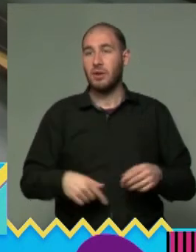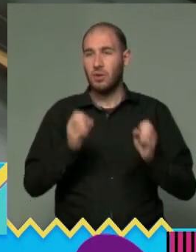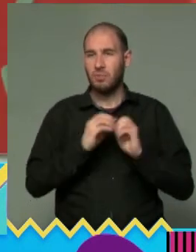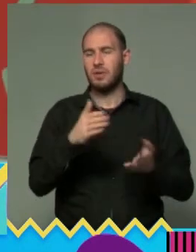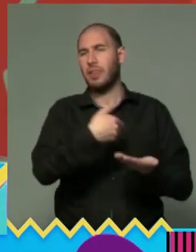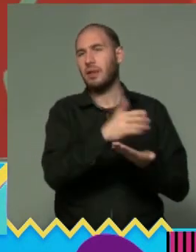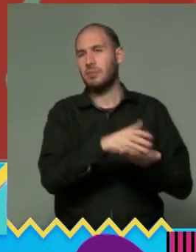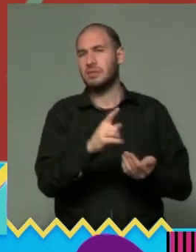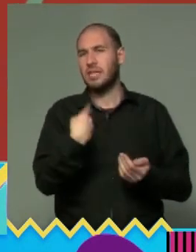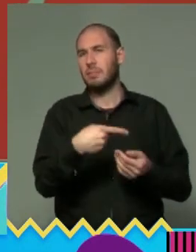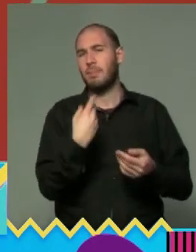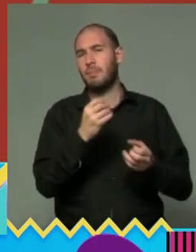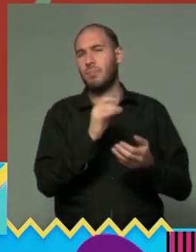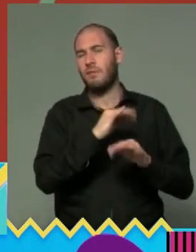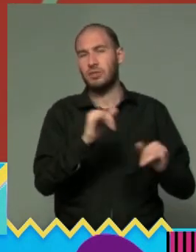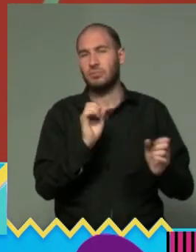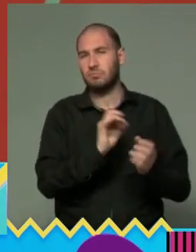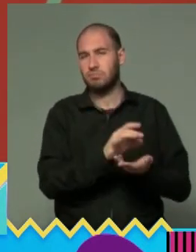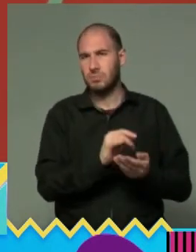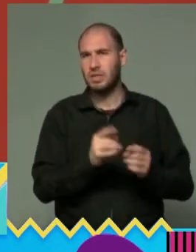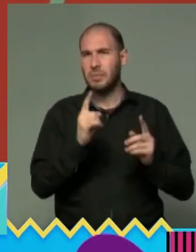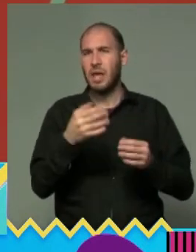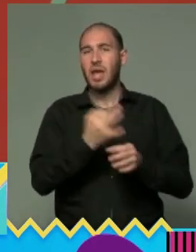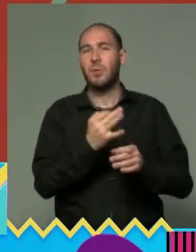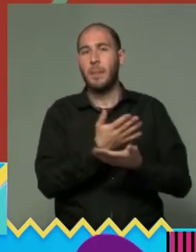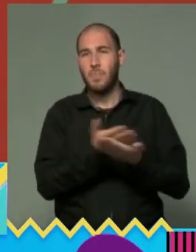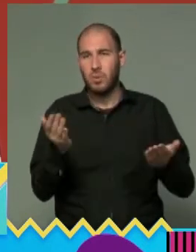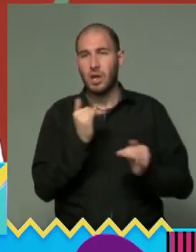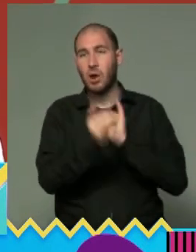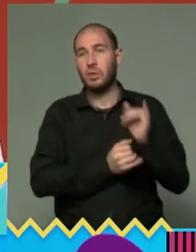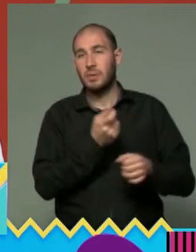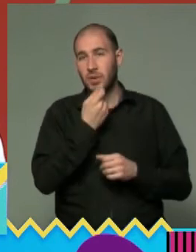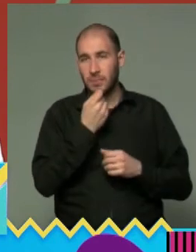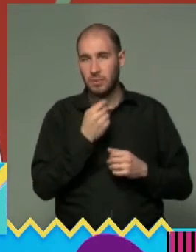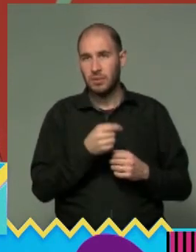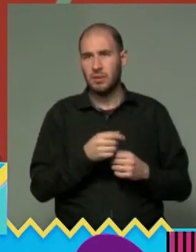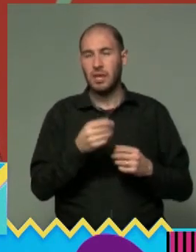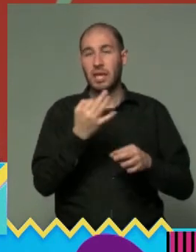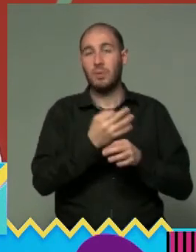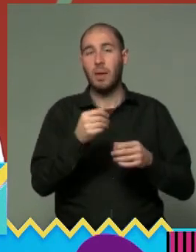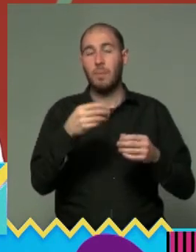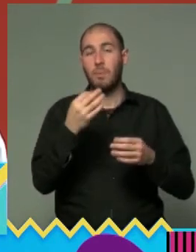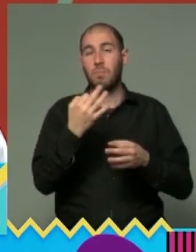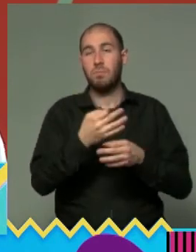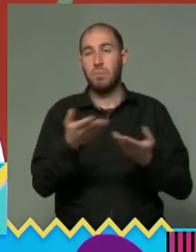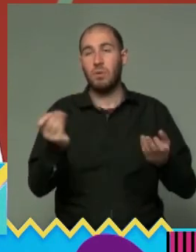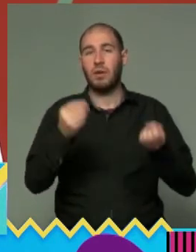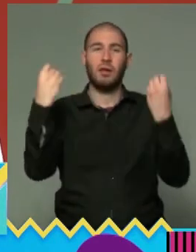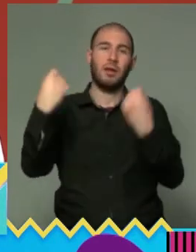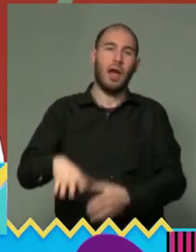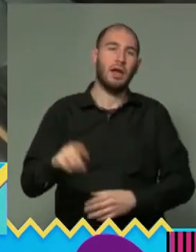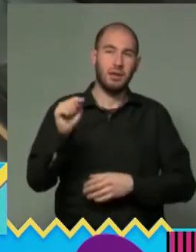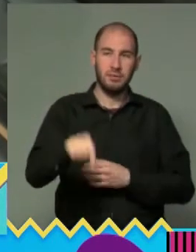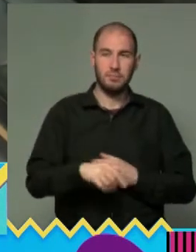de desprestigiar mucho a los docentes, desprestigiar mucho a la escuela pública, diciendo, por ejemplo, se cae en la escuela pública, tenemos quienes caen en la escuela